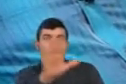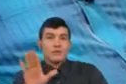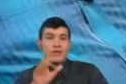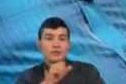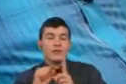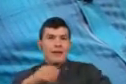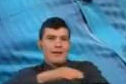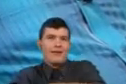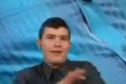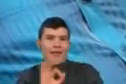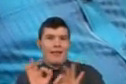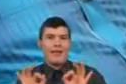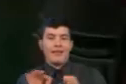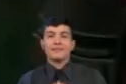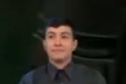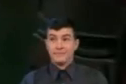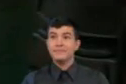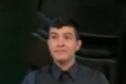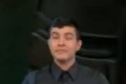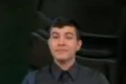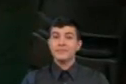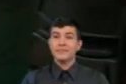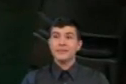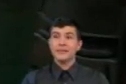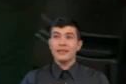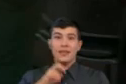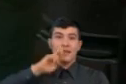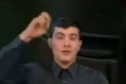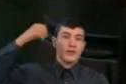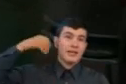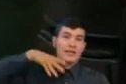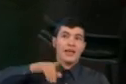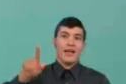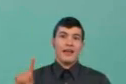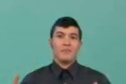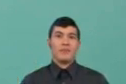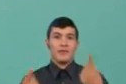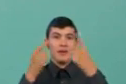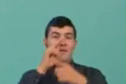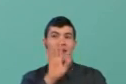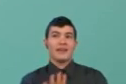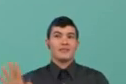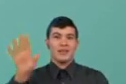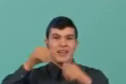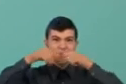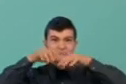de Policía de Norte de Santander ha sido uno de los pioneros a nivel nacional en lograr una difusión de este nuevo código.